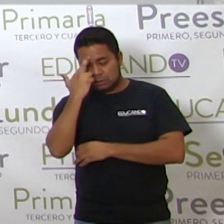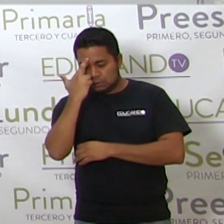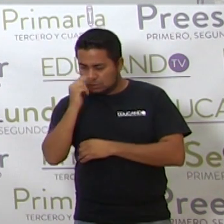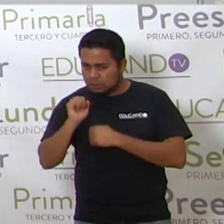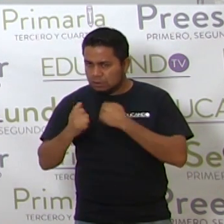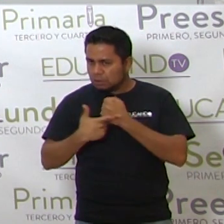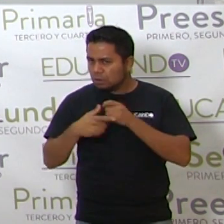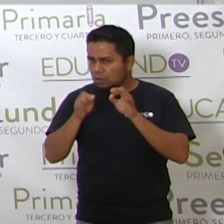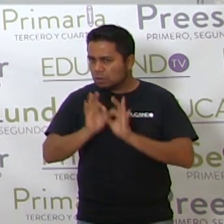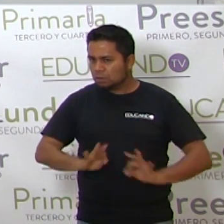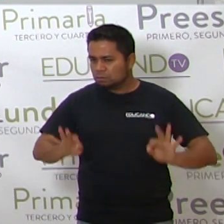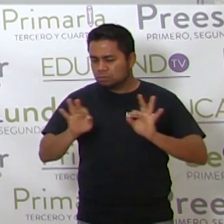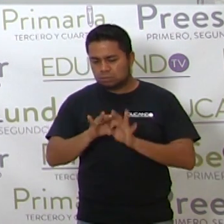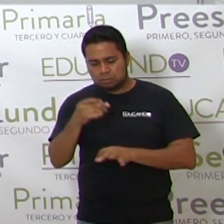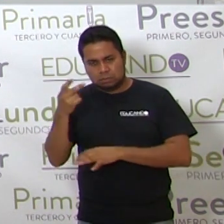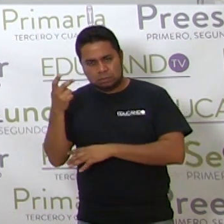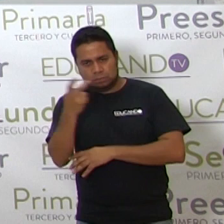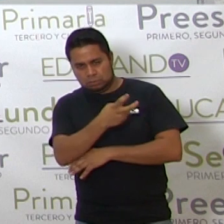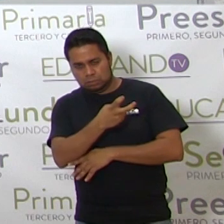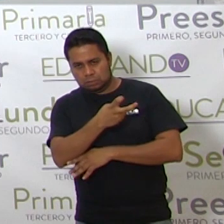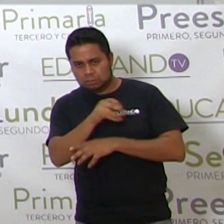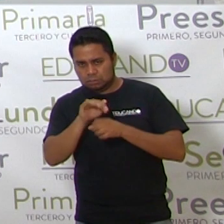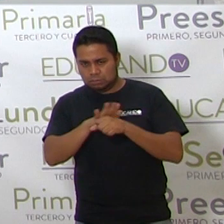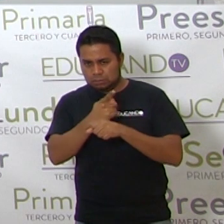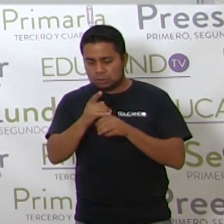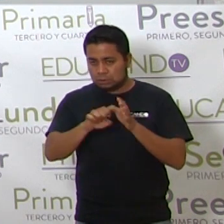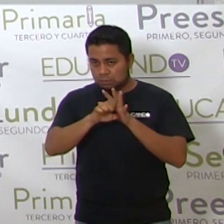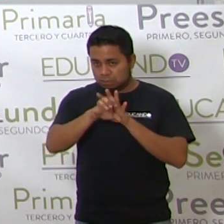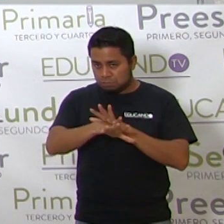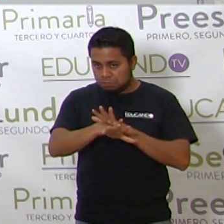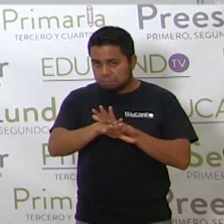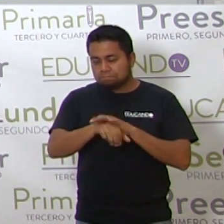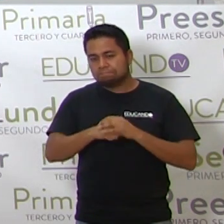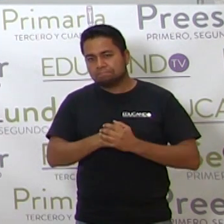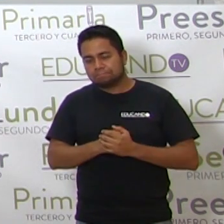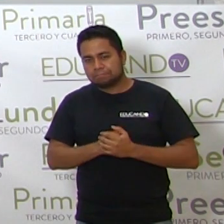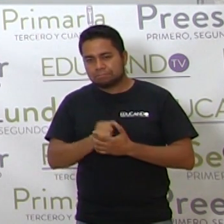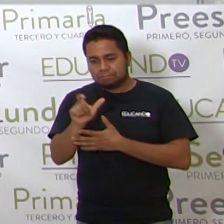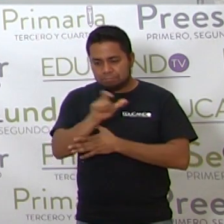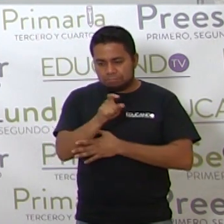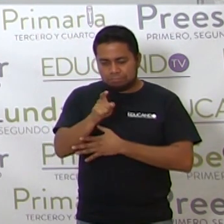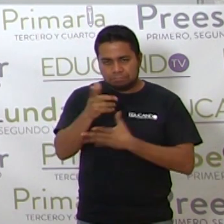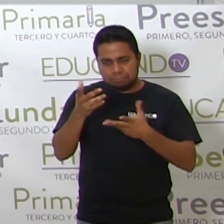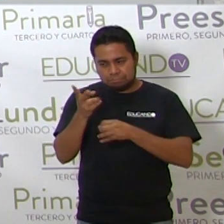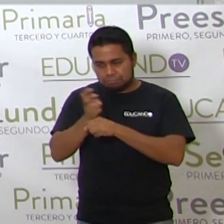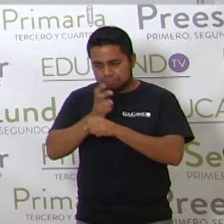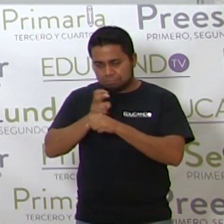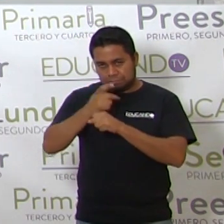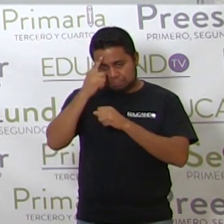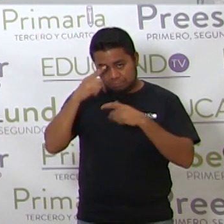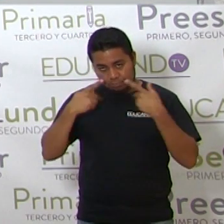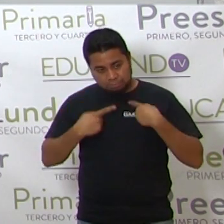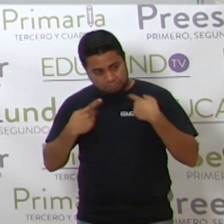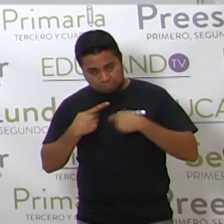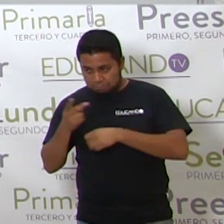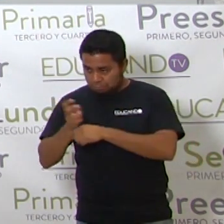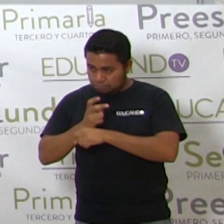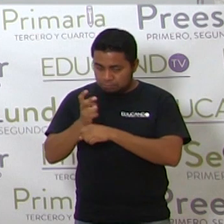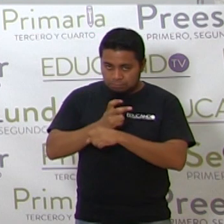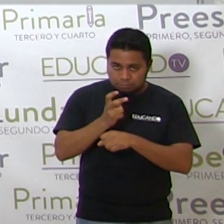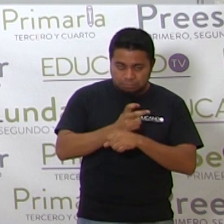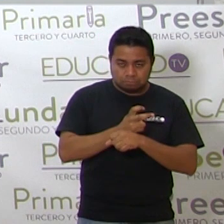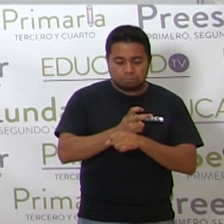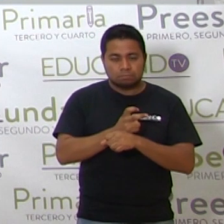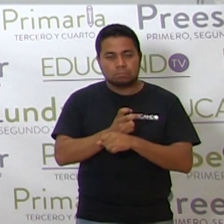en esta parte porque al momento de hacer la invitación a la gente cuando